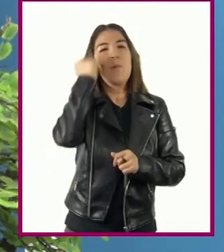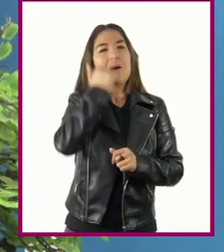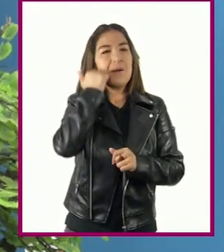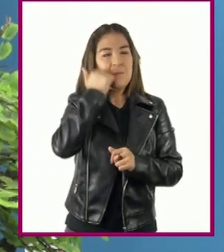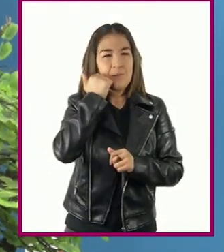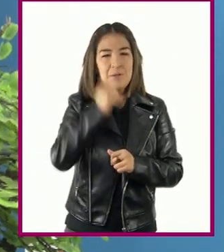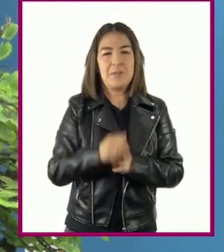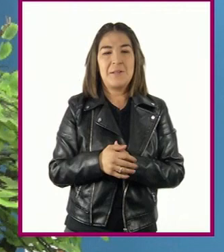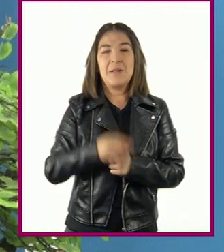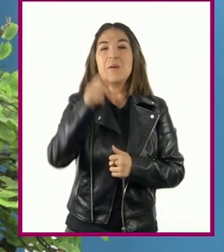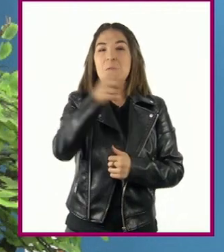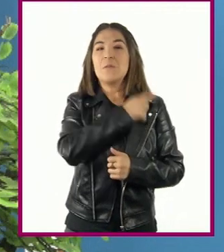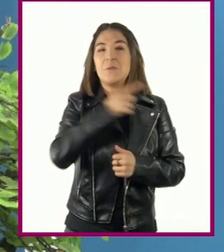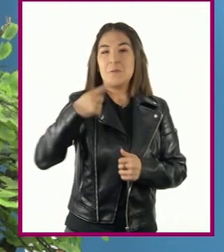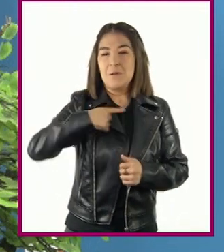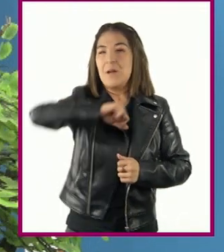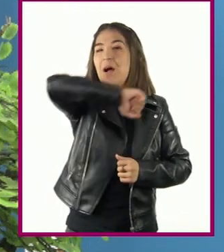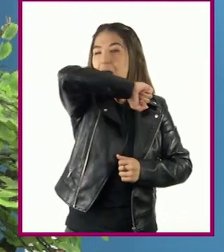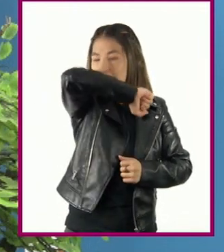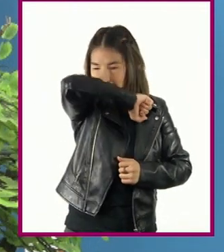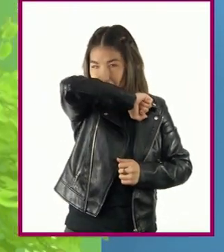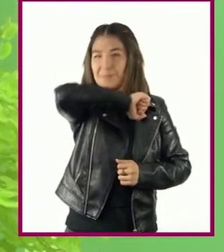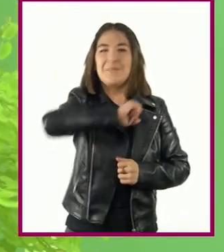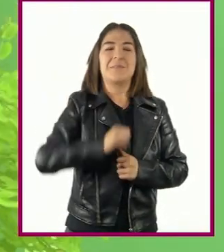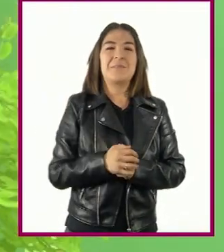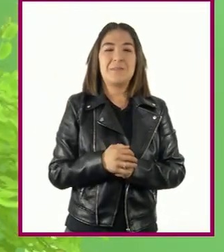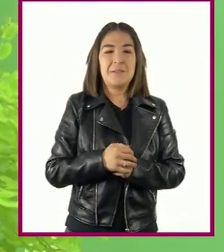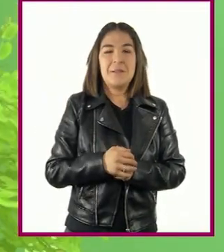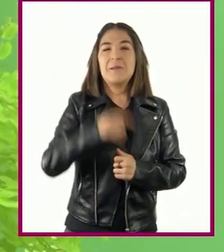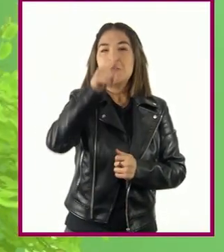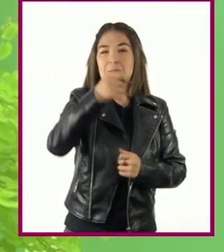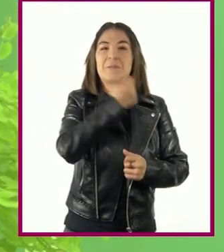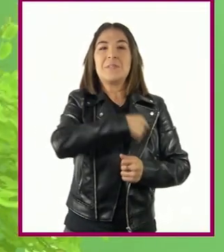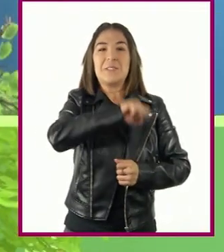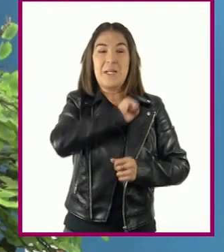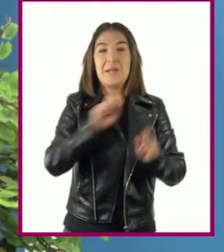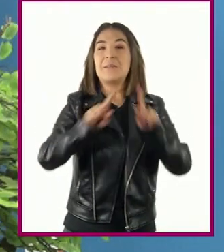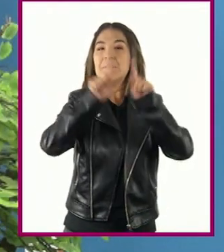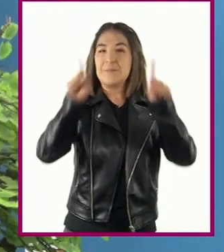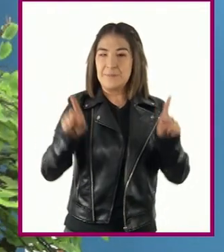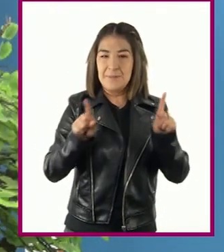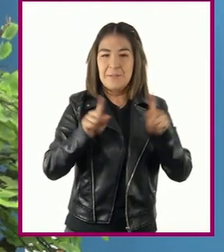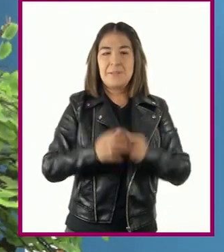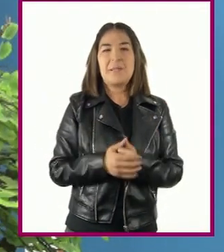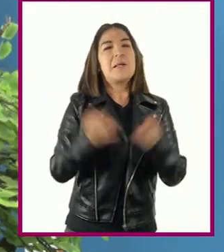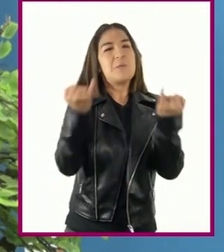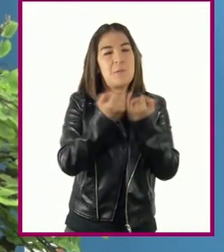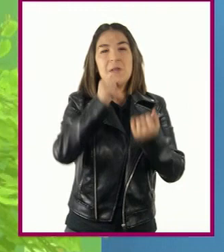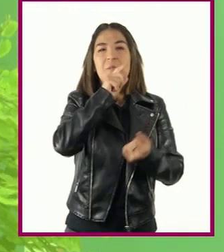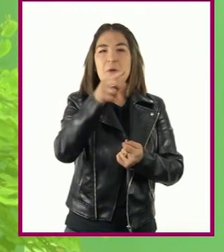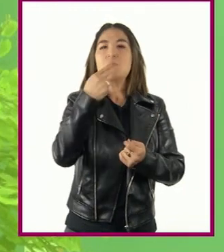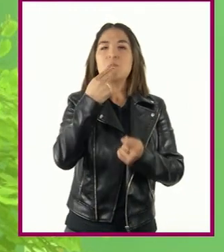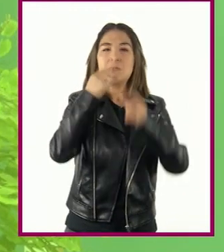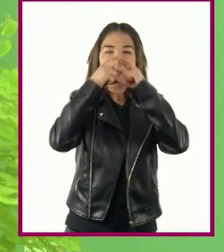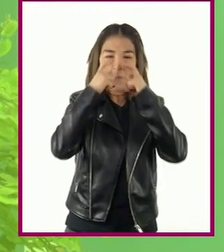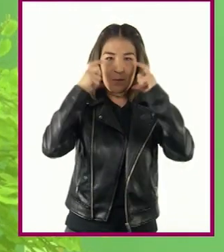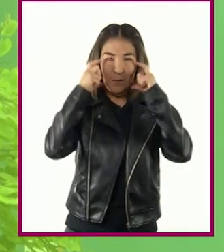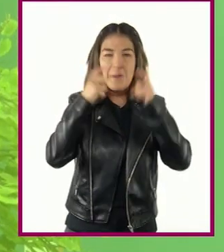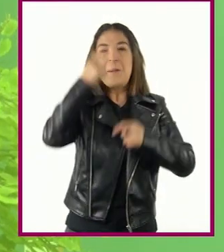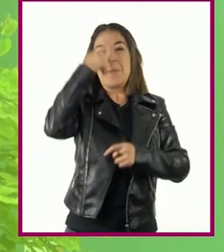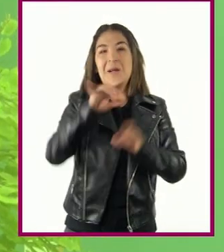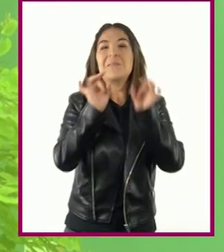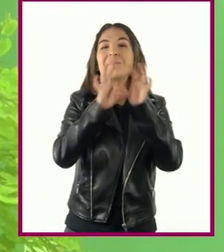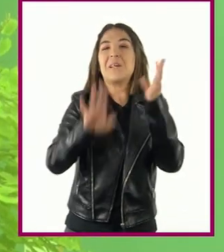jabón, practicar el estornudo de etiqueta, mantener la sana distancia, así como usar cubrebocas para